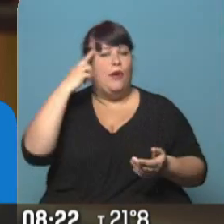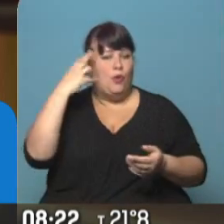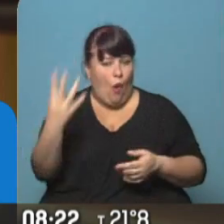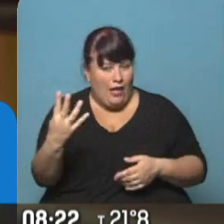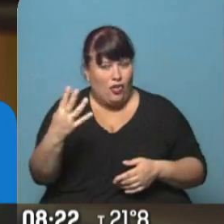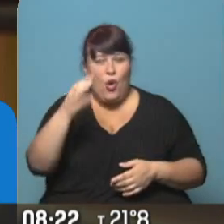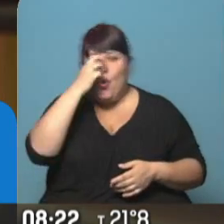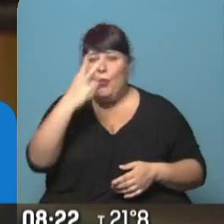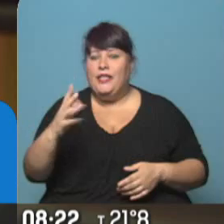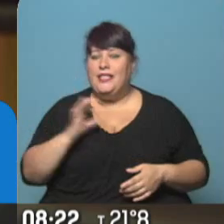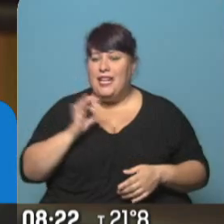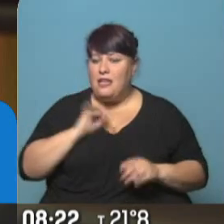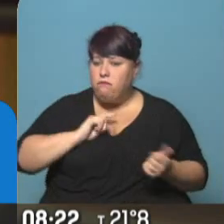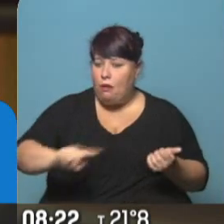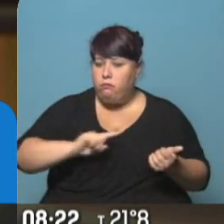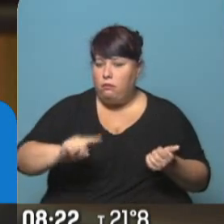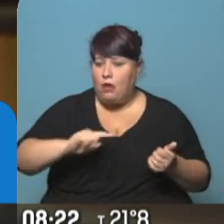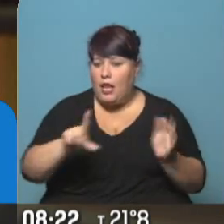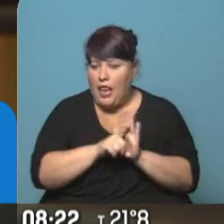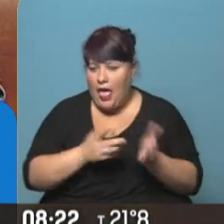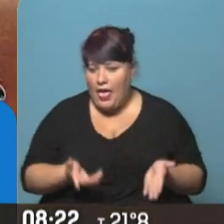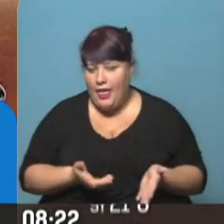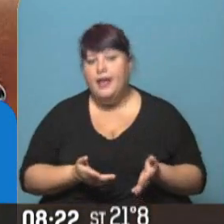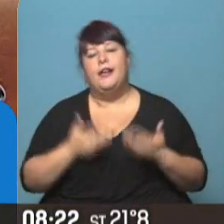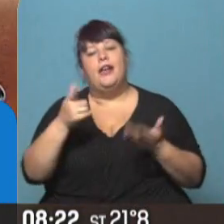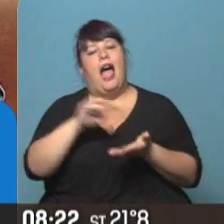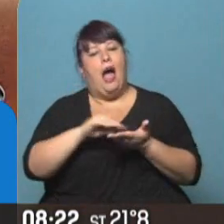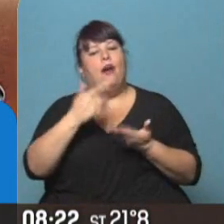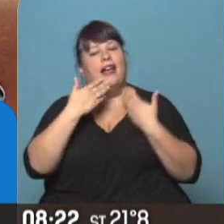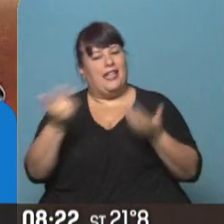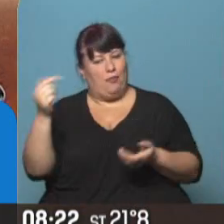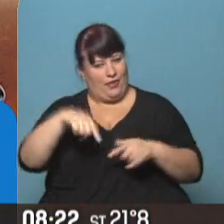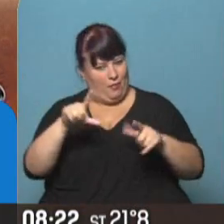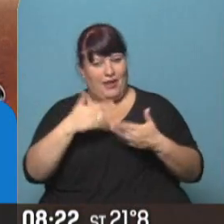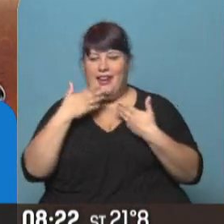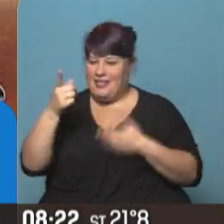23 años esperando esa norma doctora natalia voló sin gracia sido puesto en la cárcel no públicas